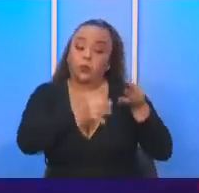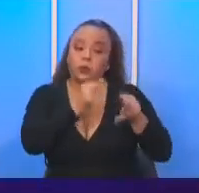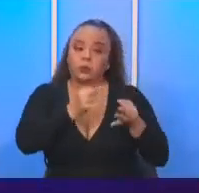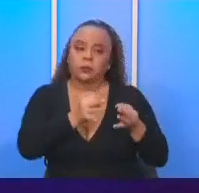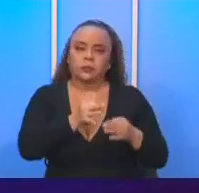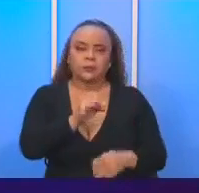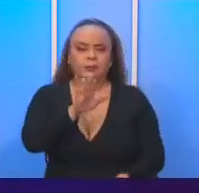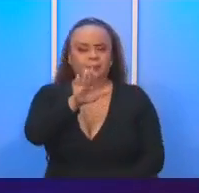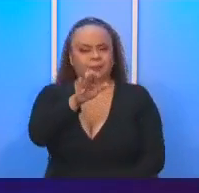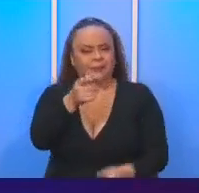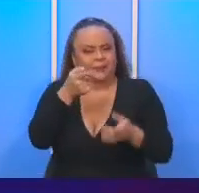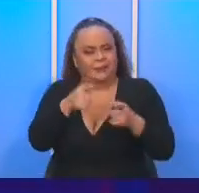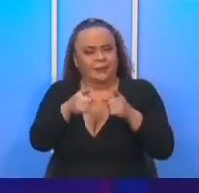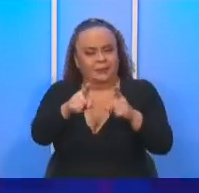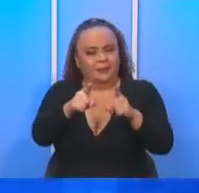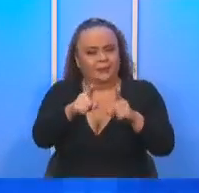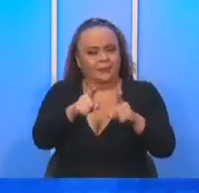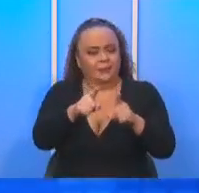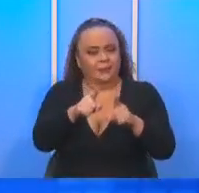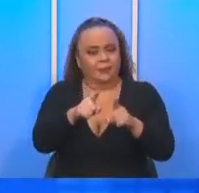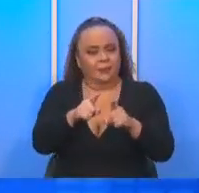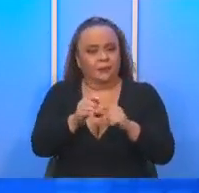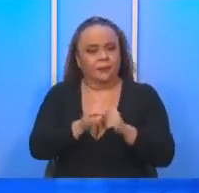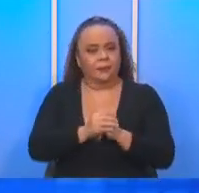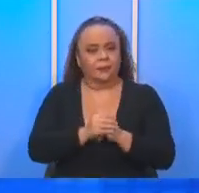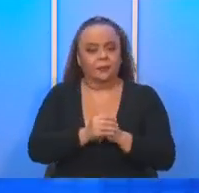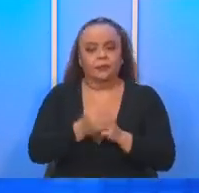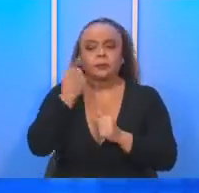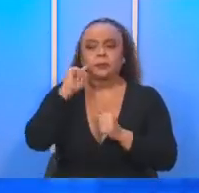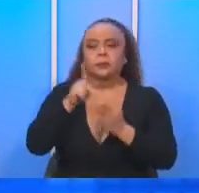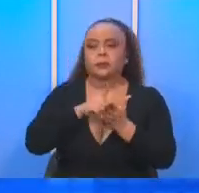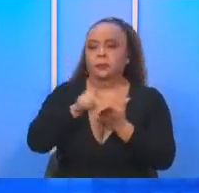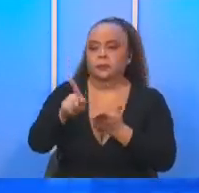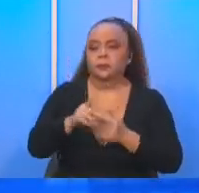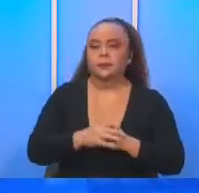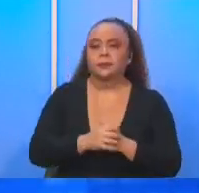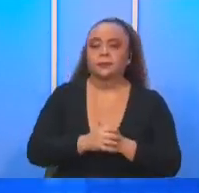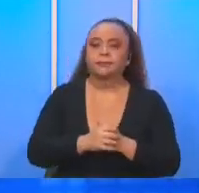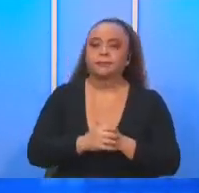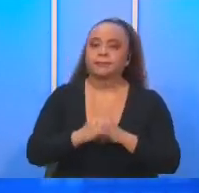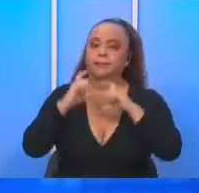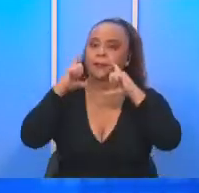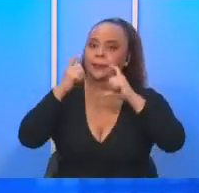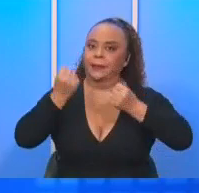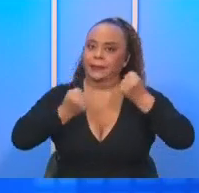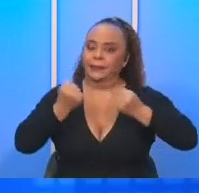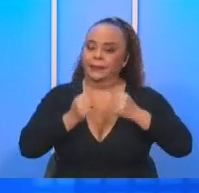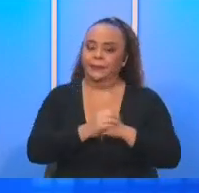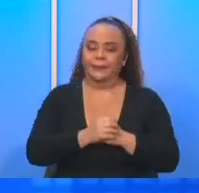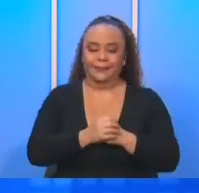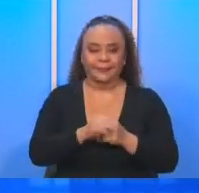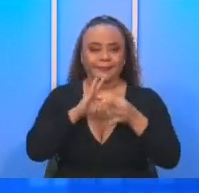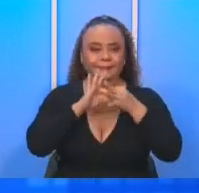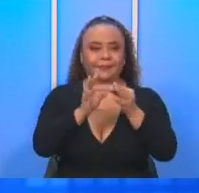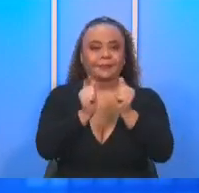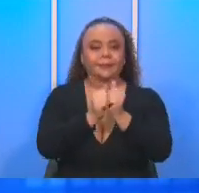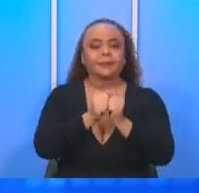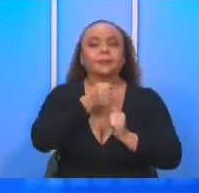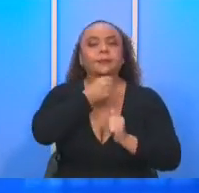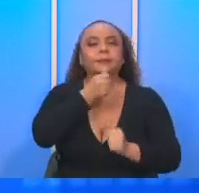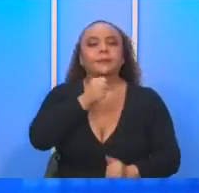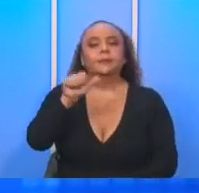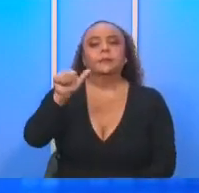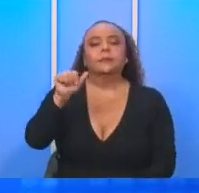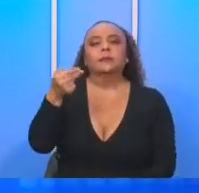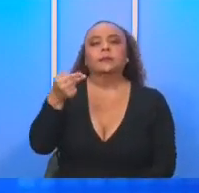y justamente se da frente al pago o de cara al pago del marchamo. Vamos a irnos en este momento con el